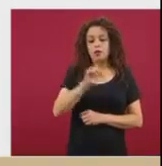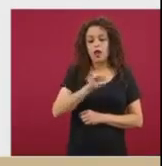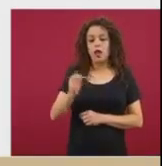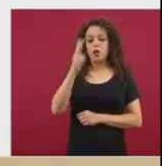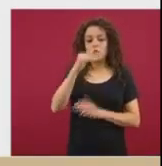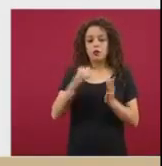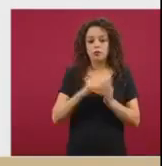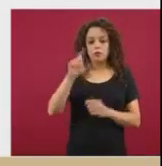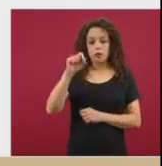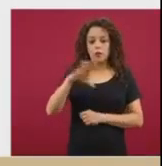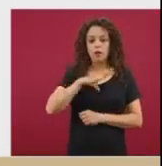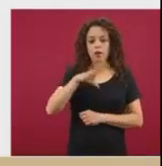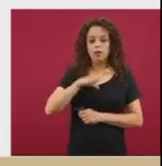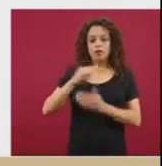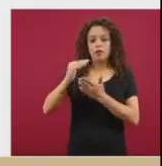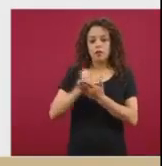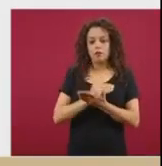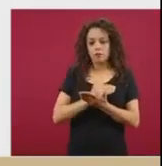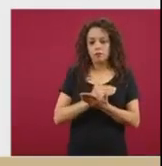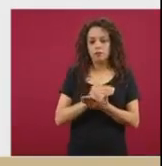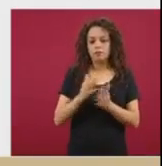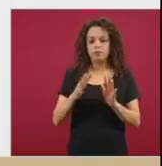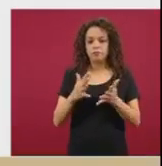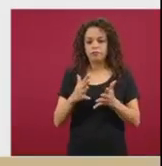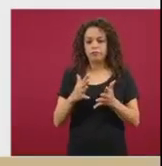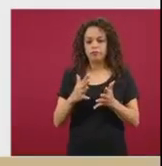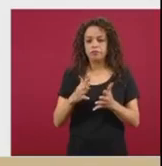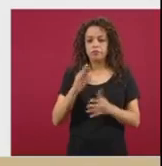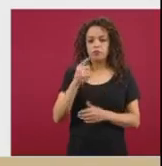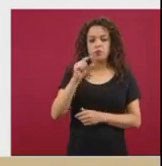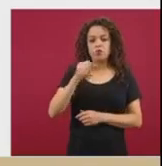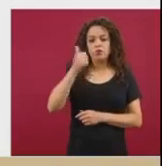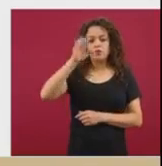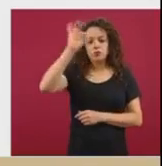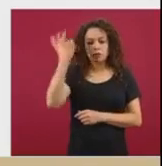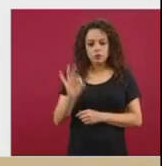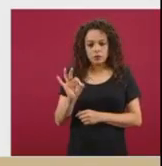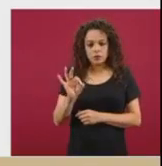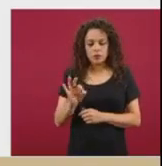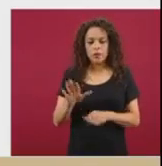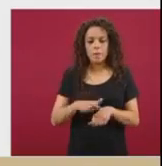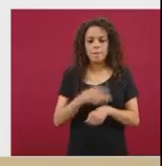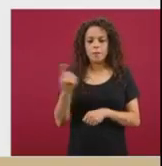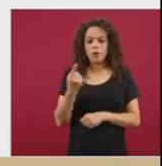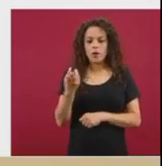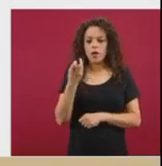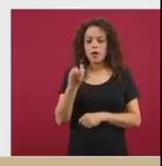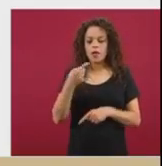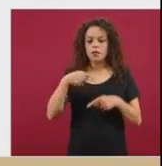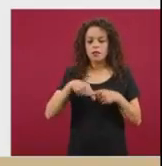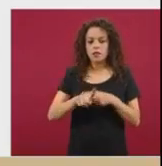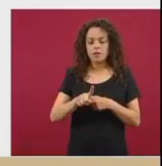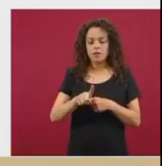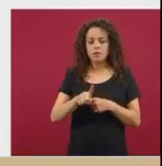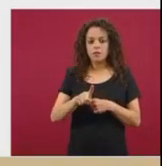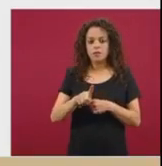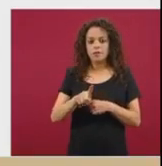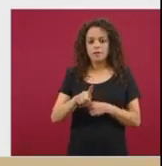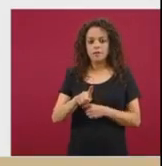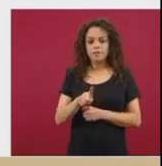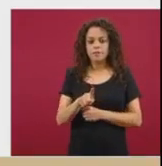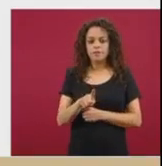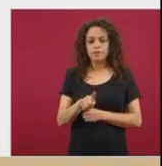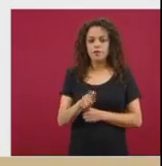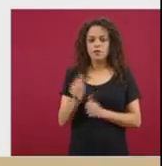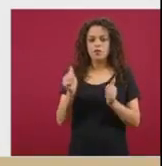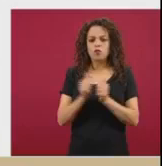del 97.6% en el número de casos a raíz de que inició esta administración de la Asociación